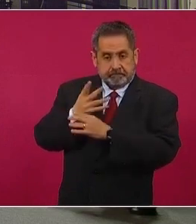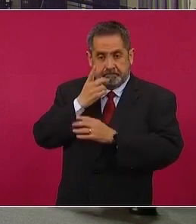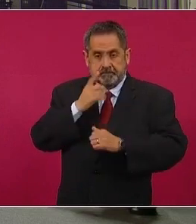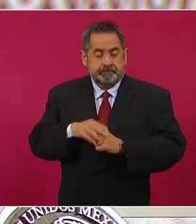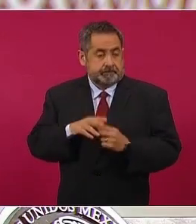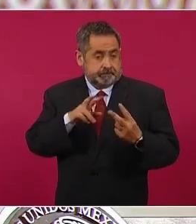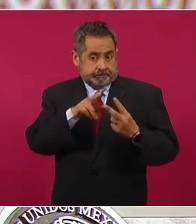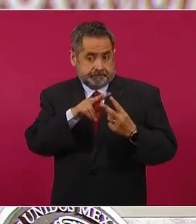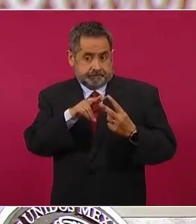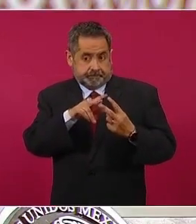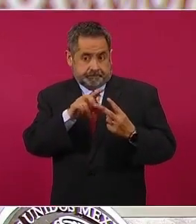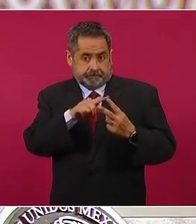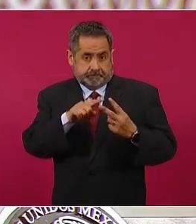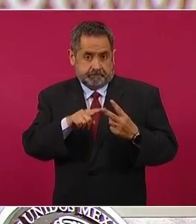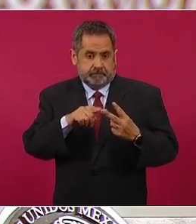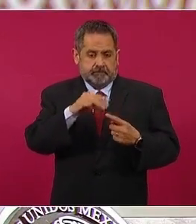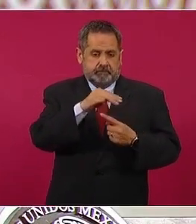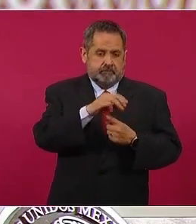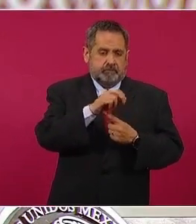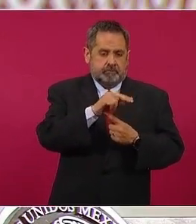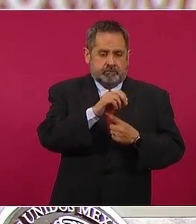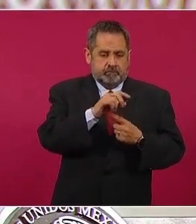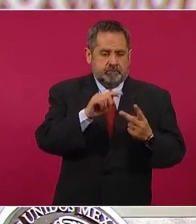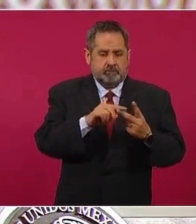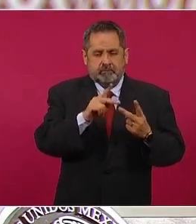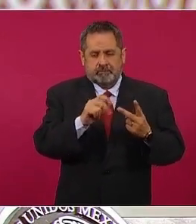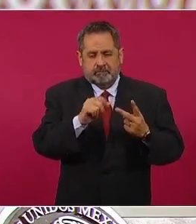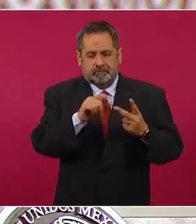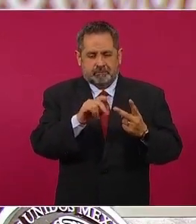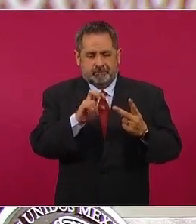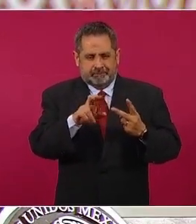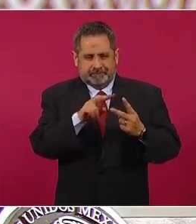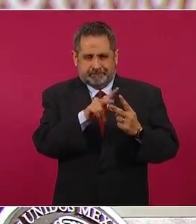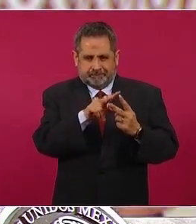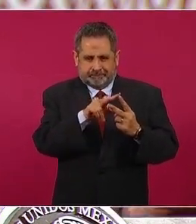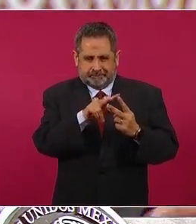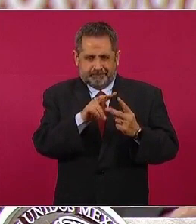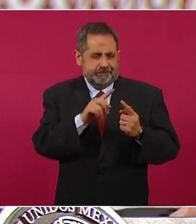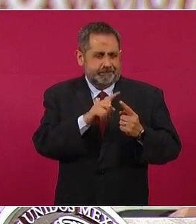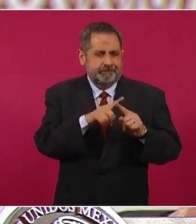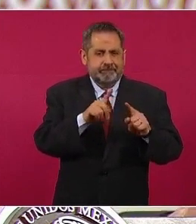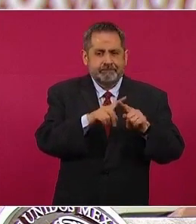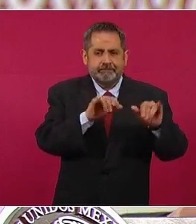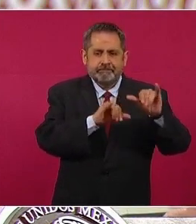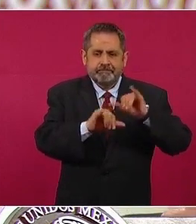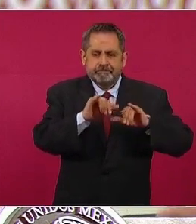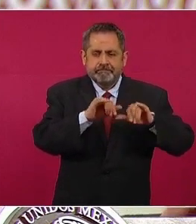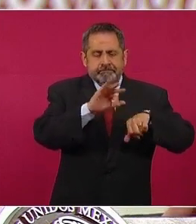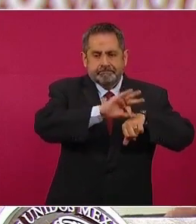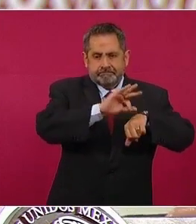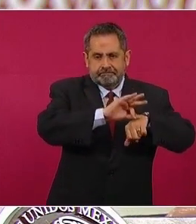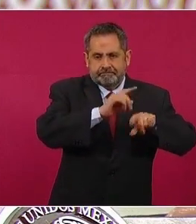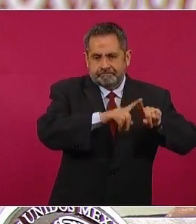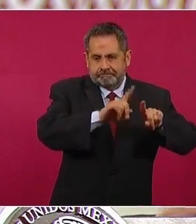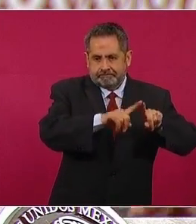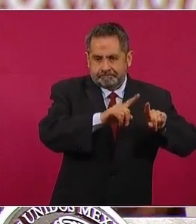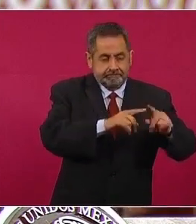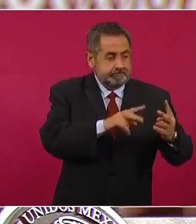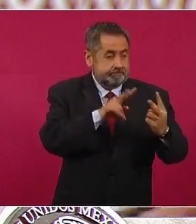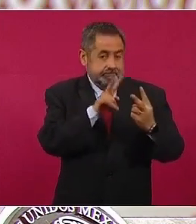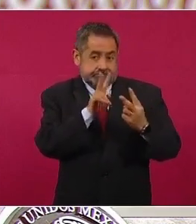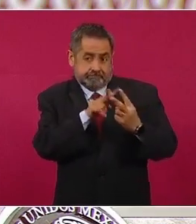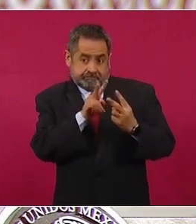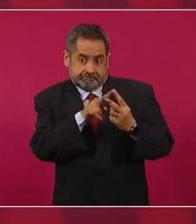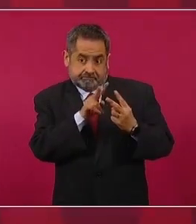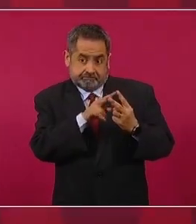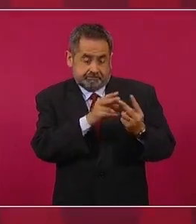estos dos medicamentos, Molnupiravir y Paxlovid, que producen distintos laboratorios farmacéuticos, son hasta el momento